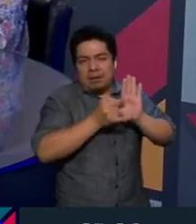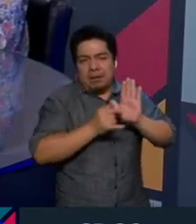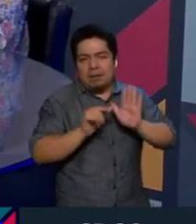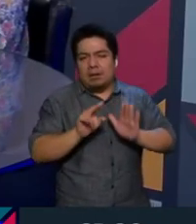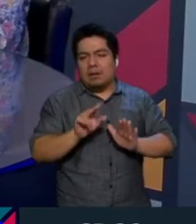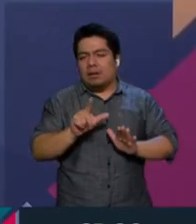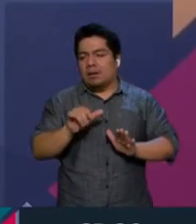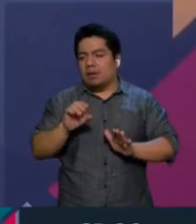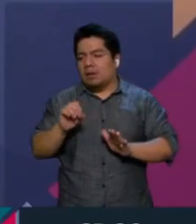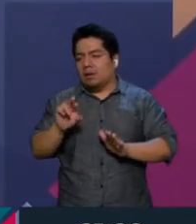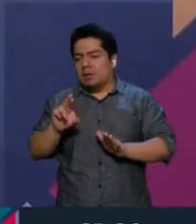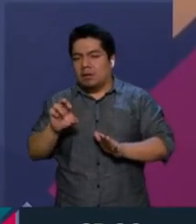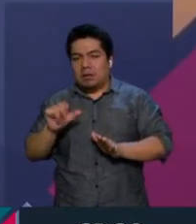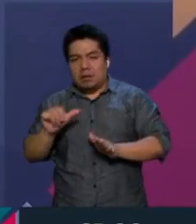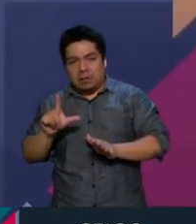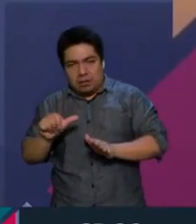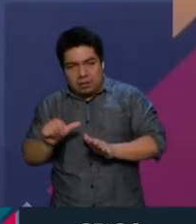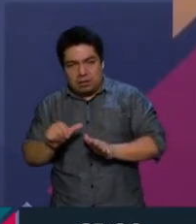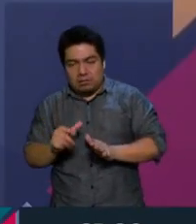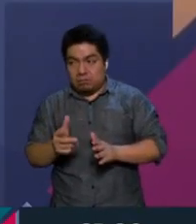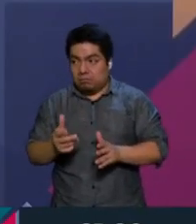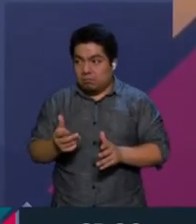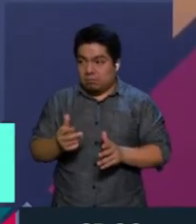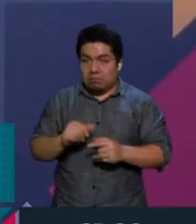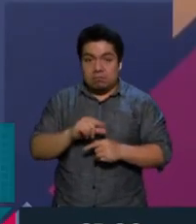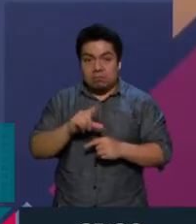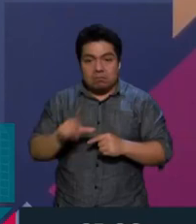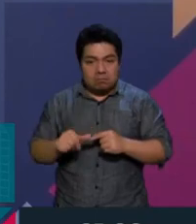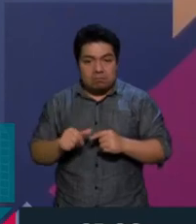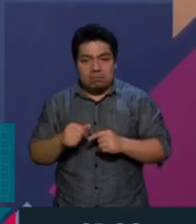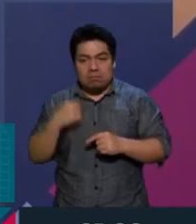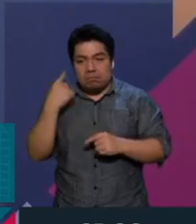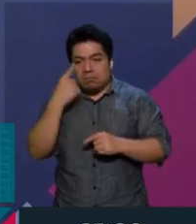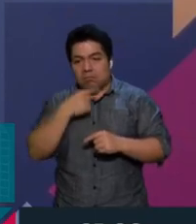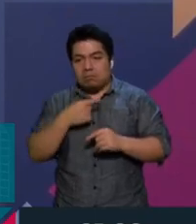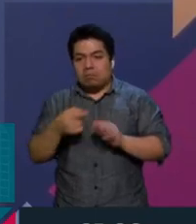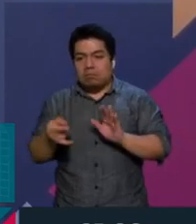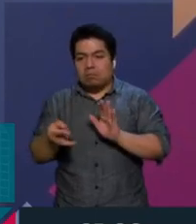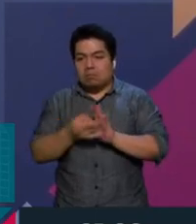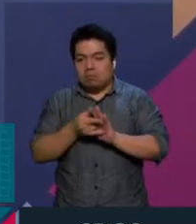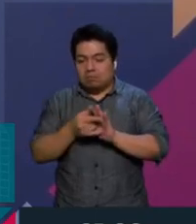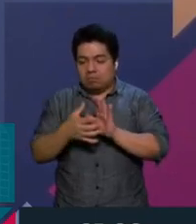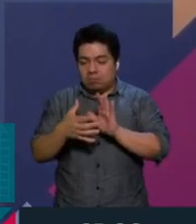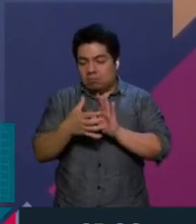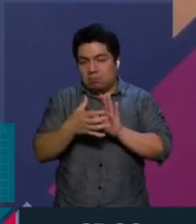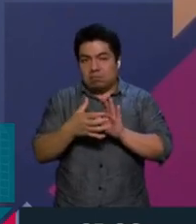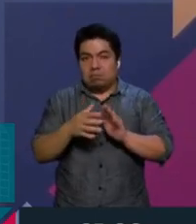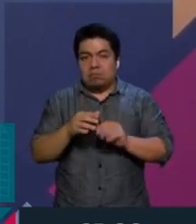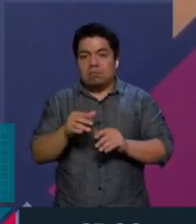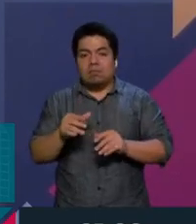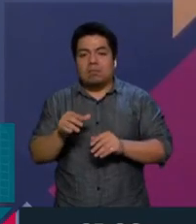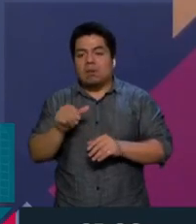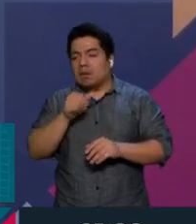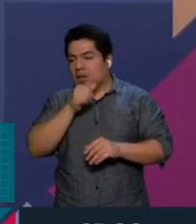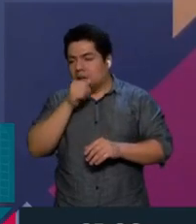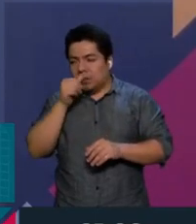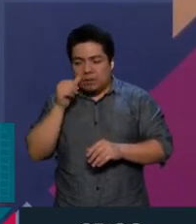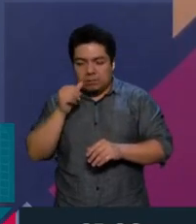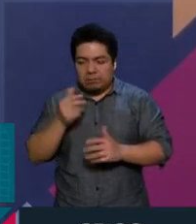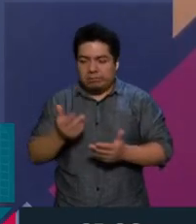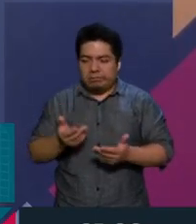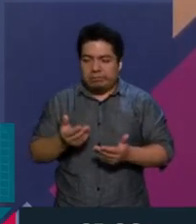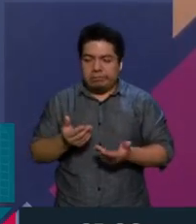Lara. Y unas horas después ya tenía el logotipo en grande de la alcaldía Benito Juárez. Esto es un síntoma